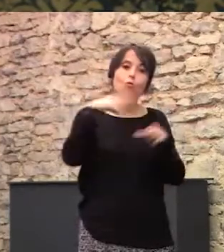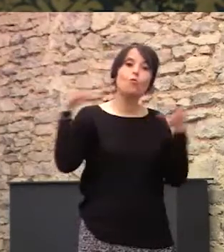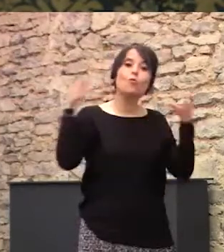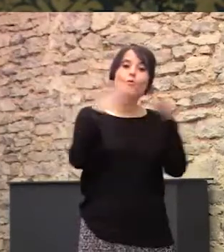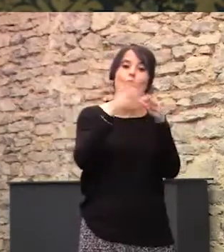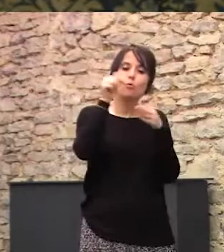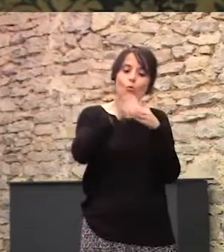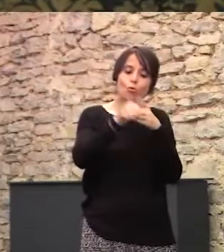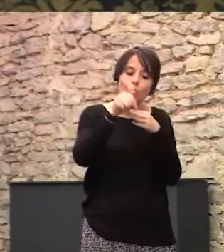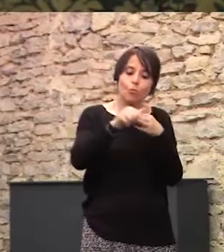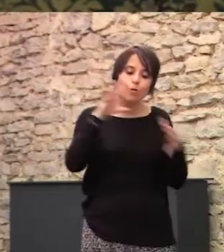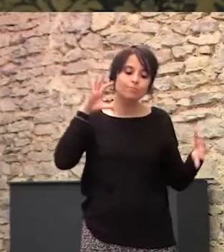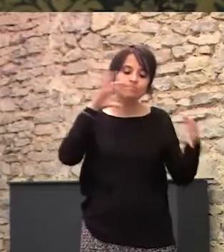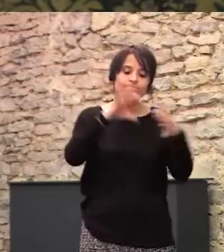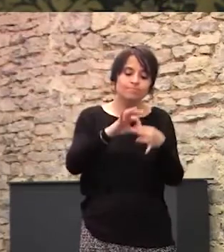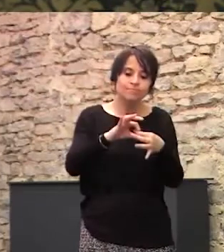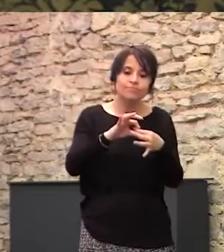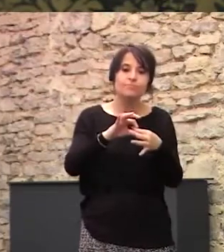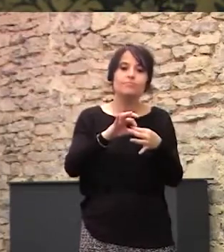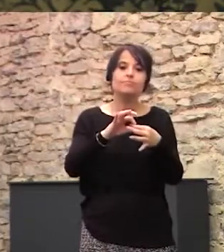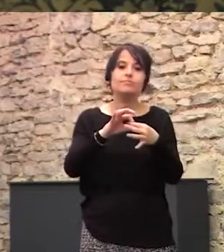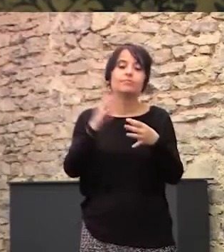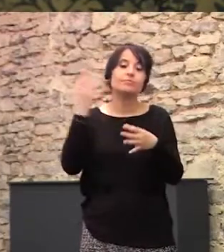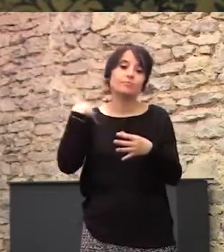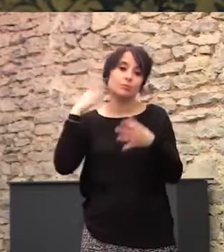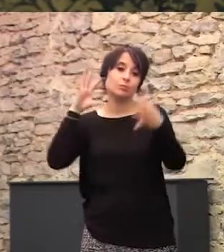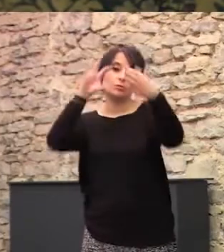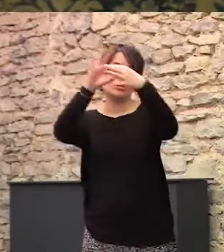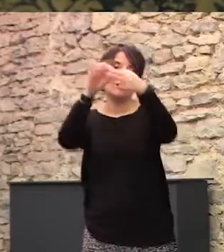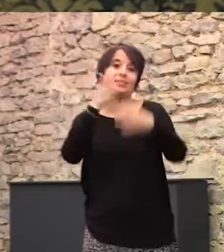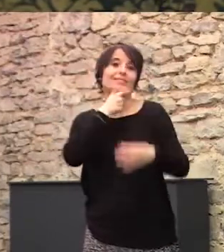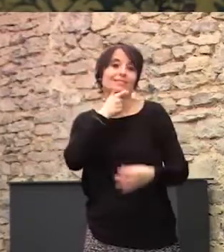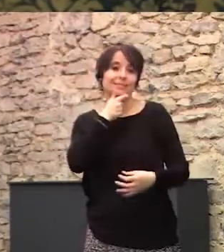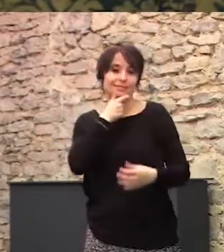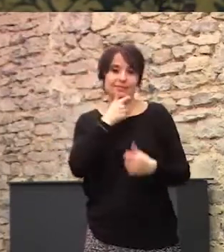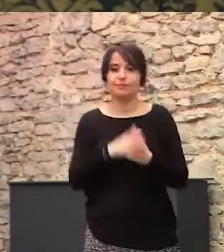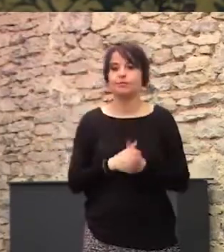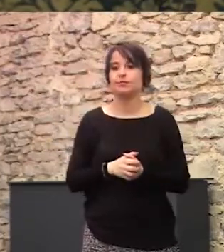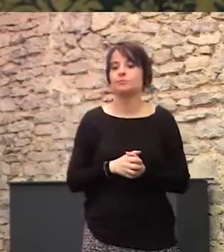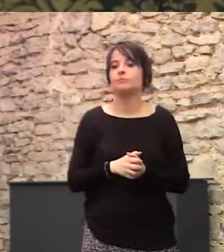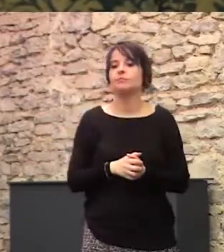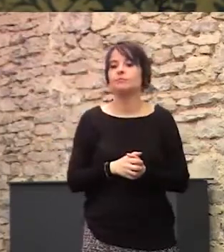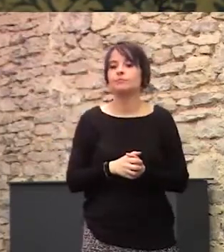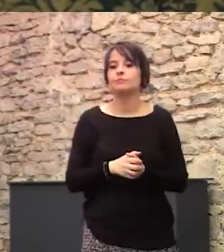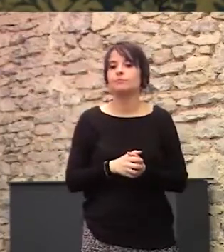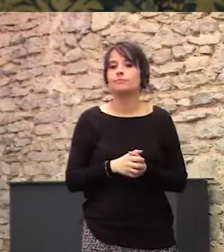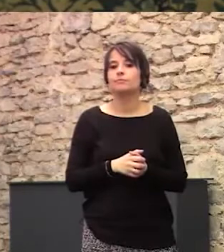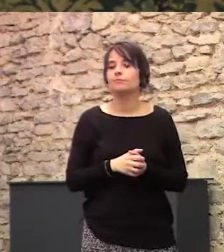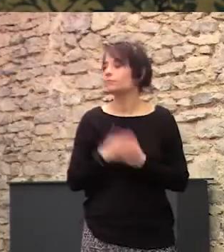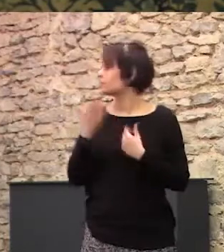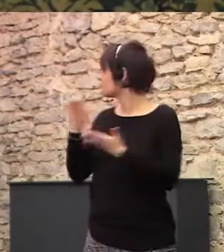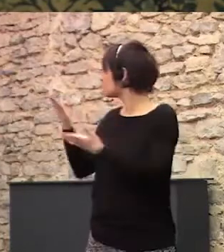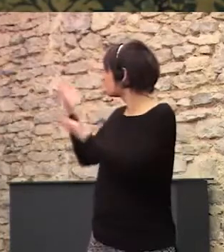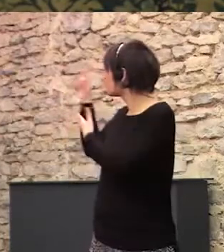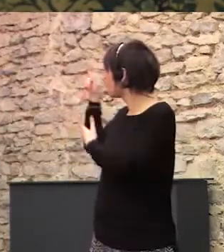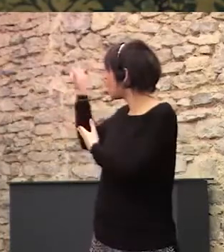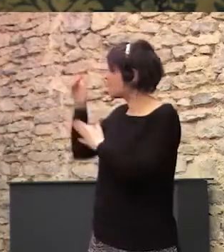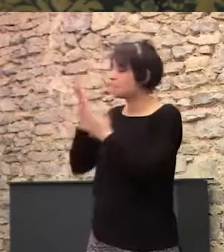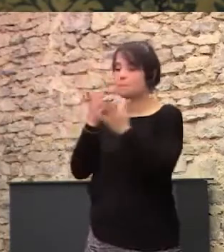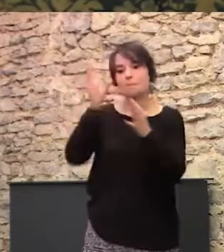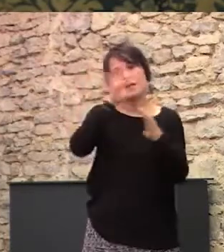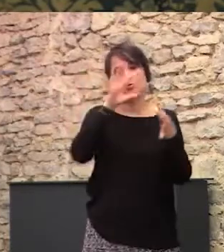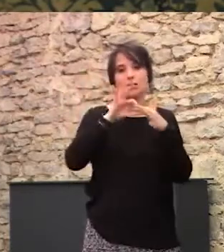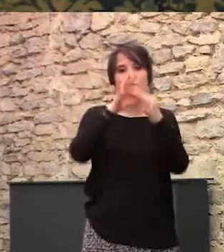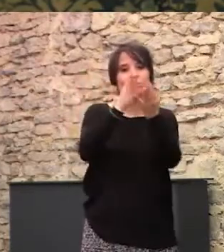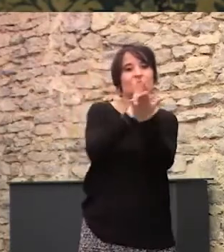estaban conectadas con la New Left en Reino Unido. Bien, aquí recojo un poco los ejes en los